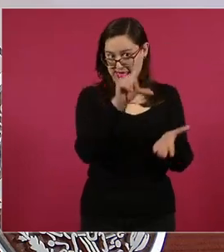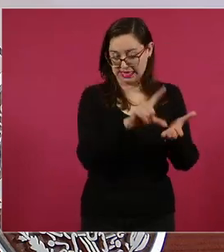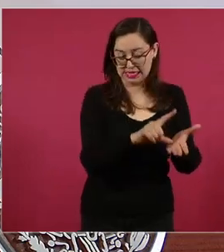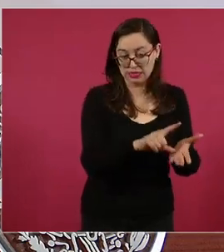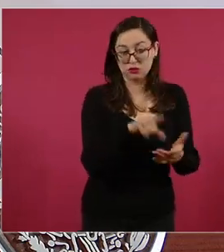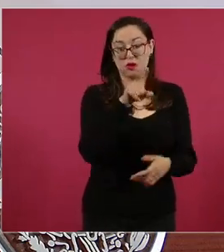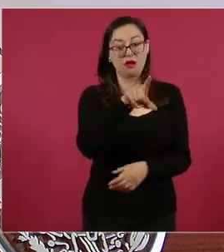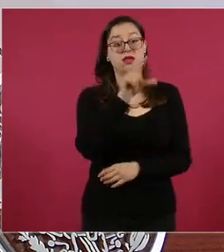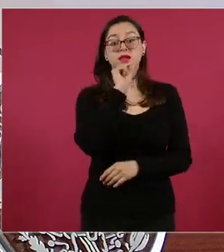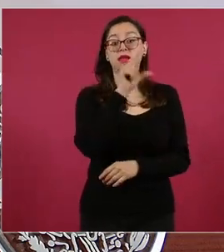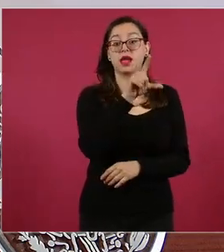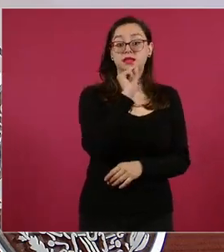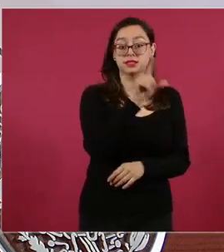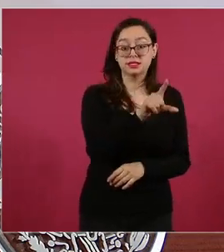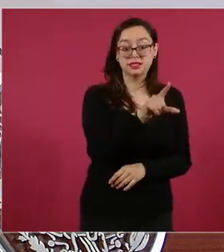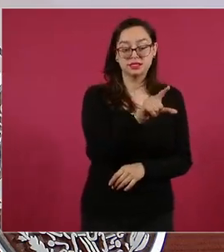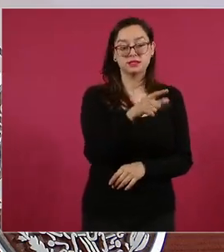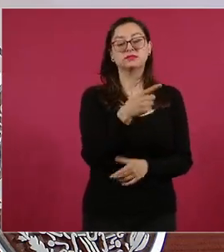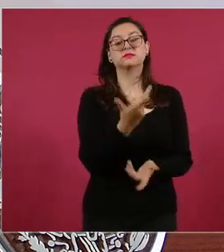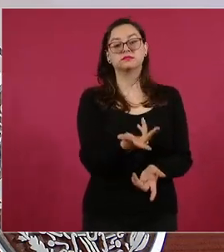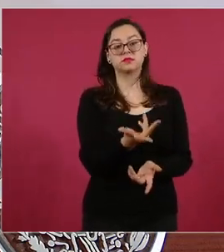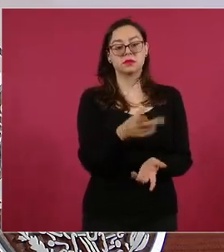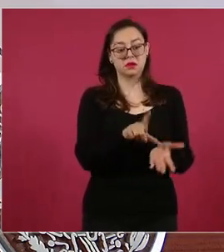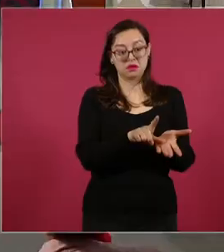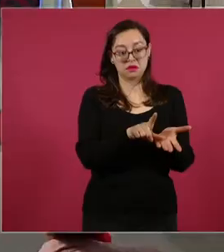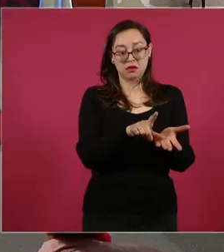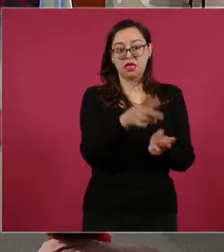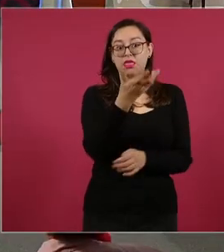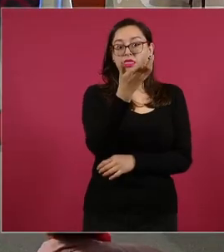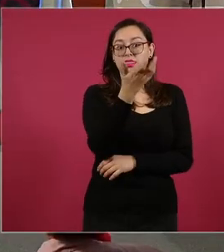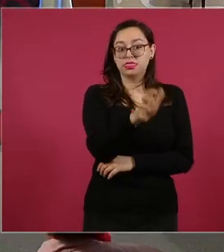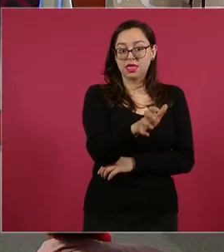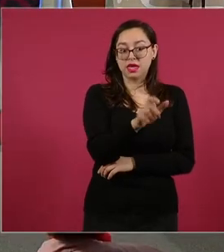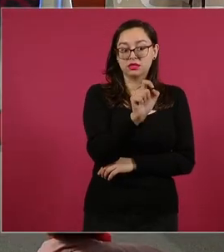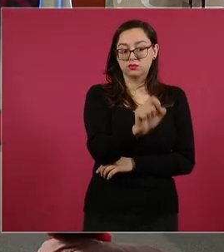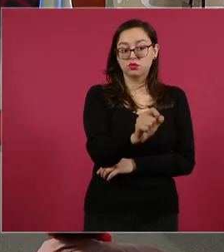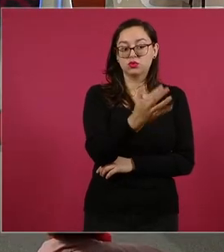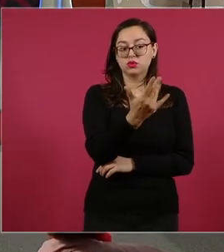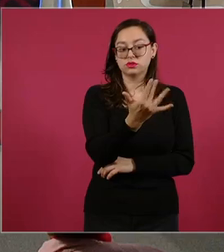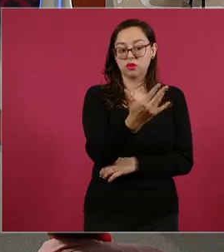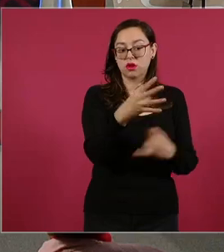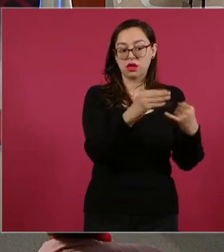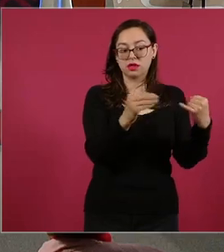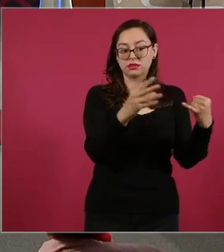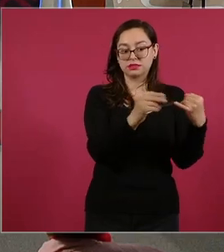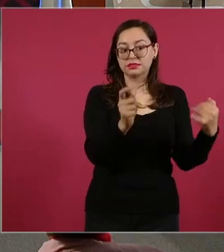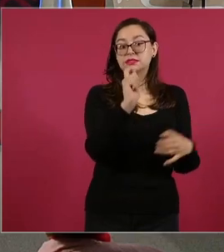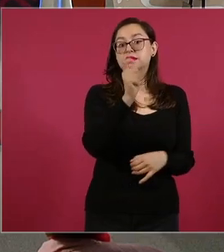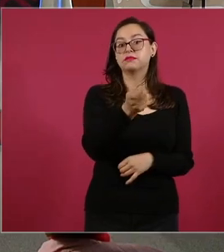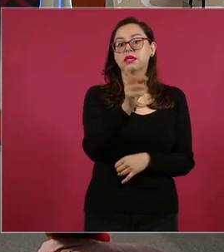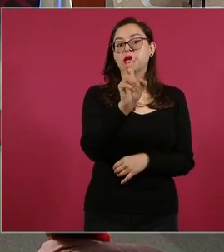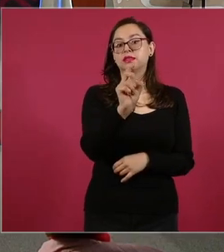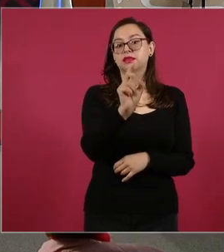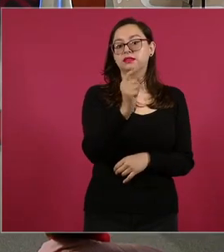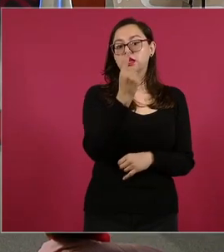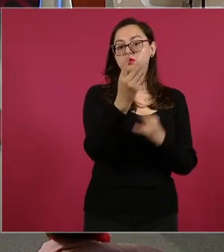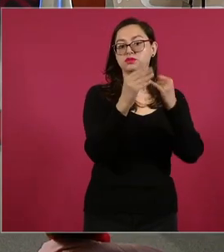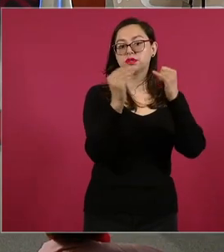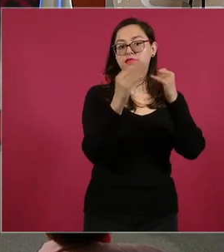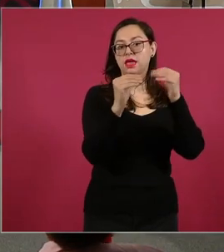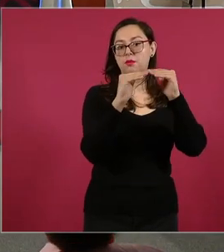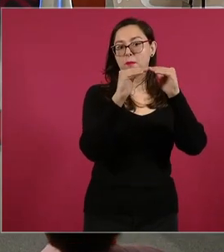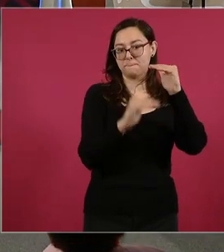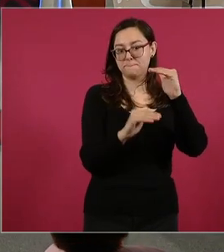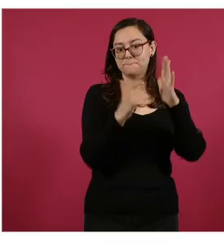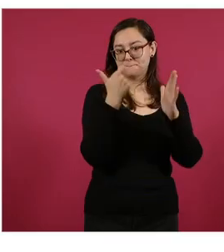Ocotlán, Jalisco, a 10 gas con el litro a 10 pesos con 50 centavos, 31 centavos más barato que su máximo